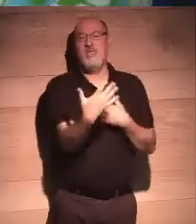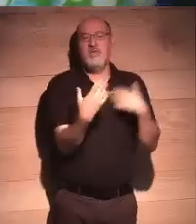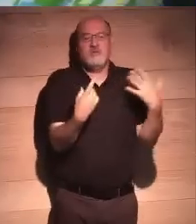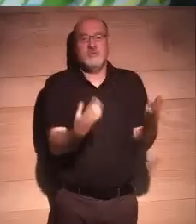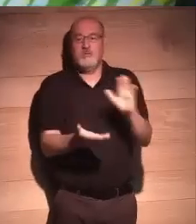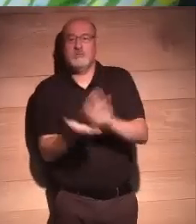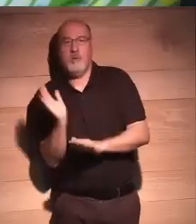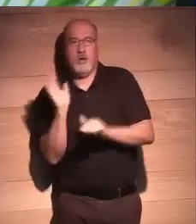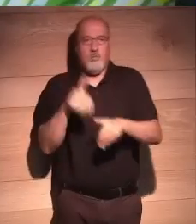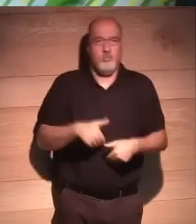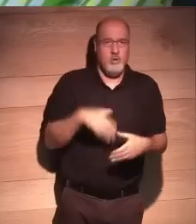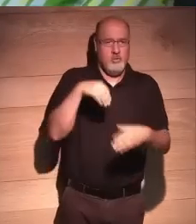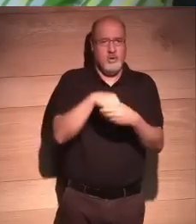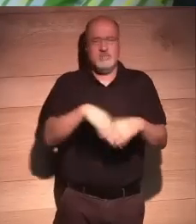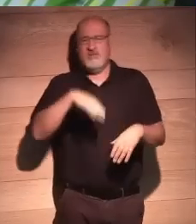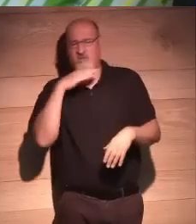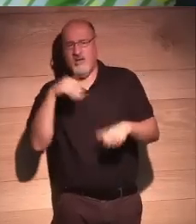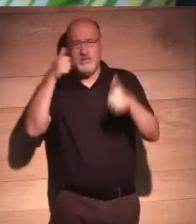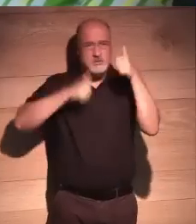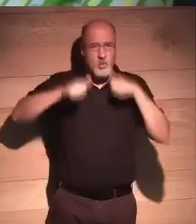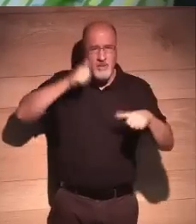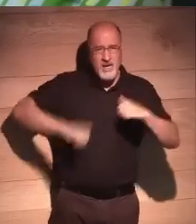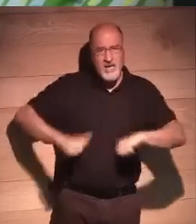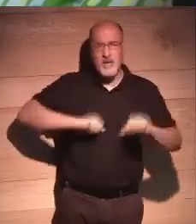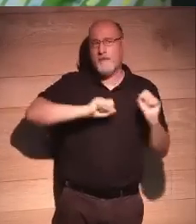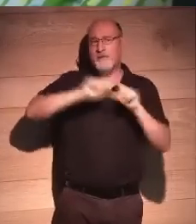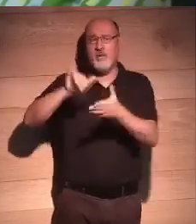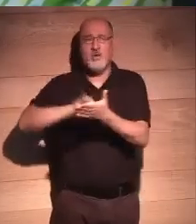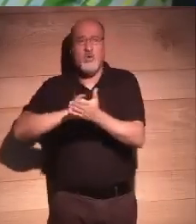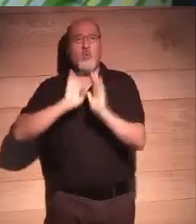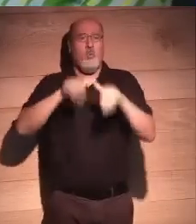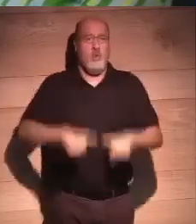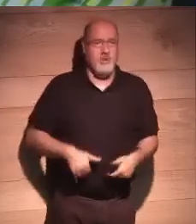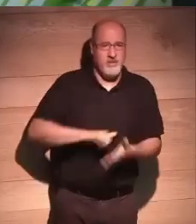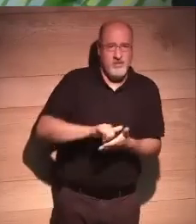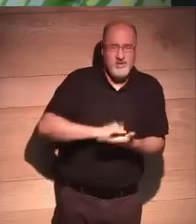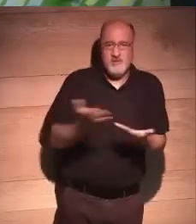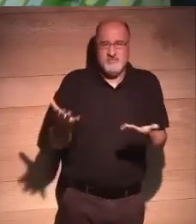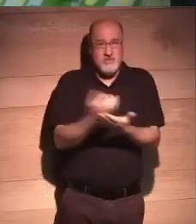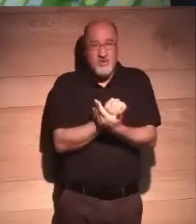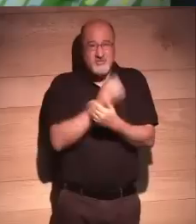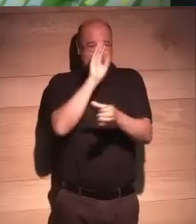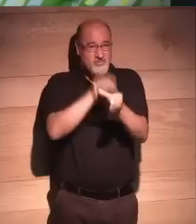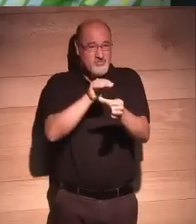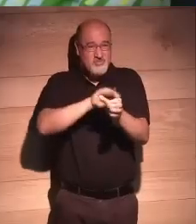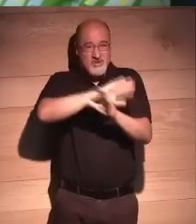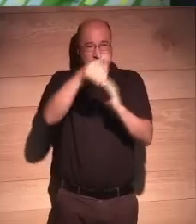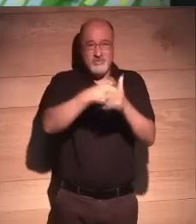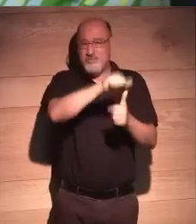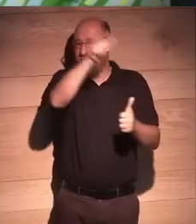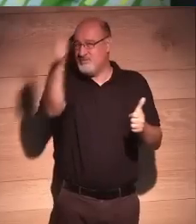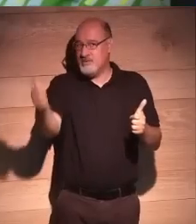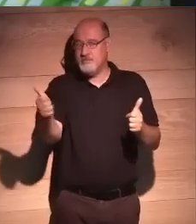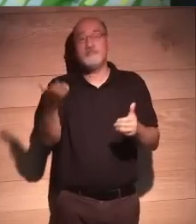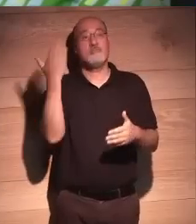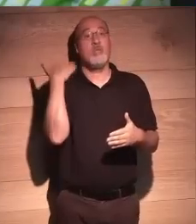van del programa, los echan, se enfadan, se operan, viajan a Nueva York, vuelven de Nueva York, y entonces todo eso va creando noticias.